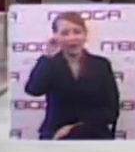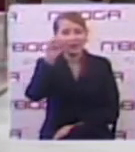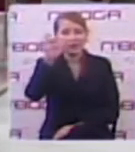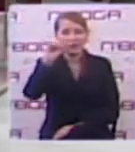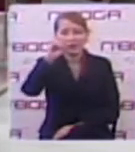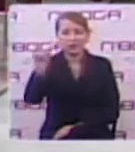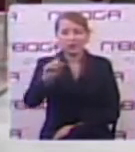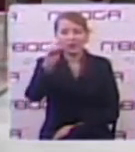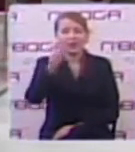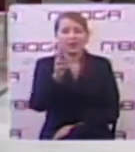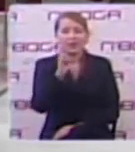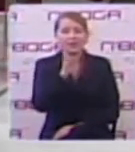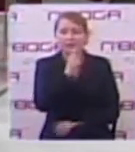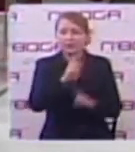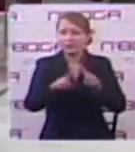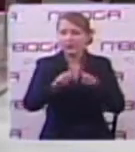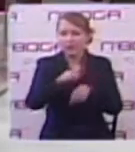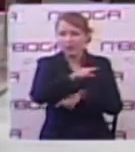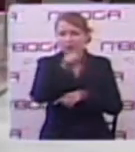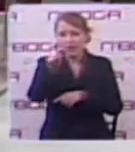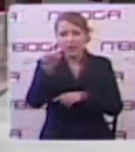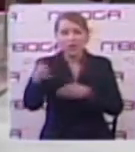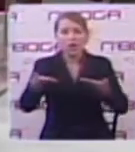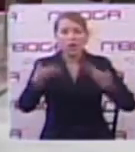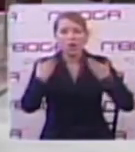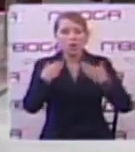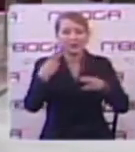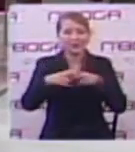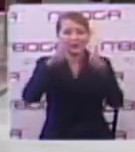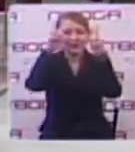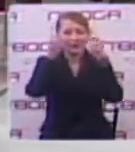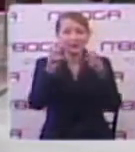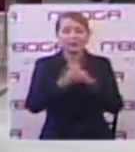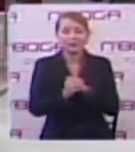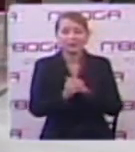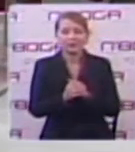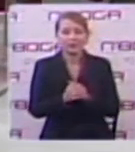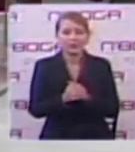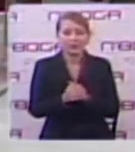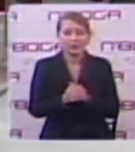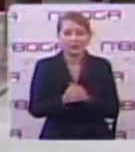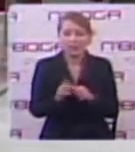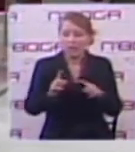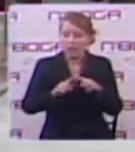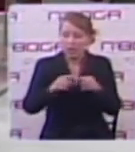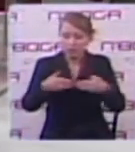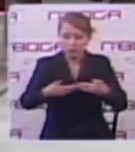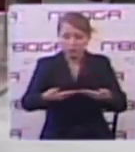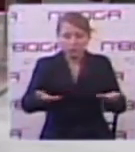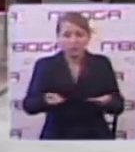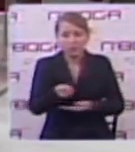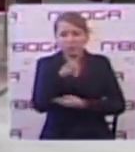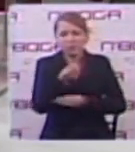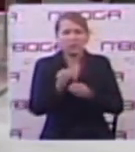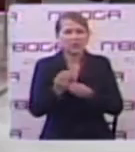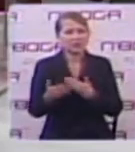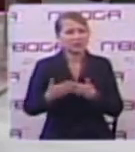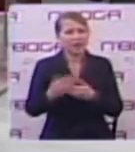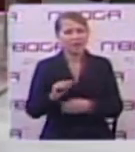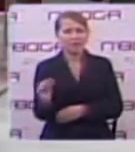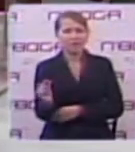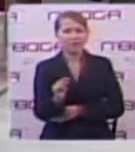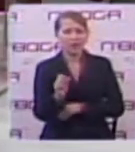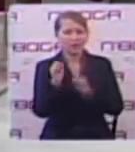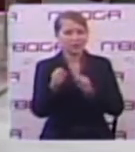actualidad cuenta con varios restaurantes ubicados en diferentes puntos de Guayaquil, brindándoles a los clientes variedad de platos con precios asequibles para que